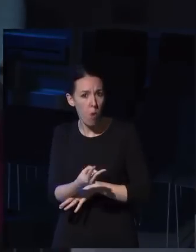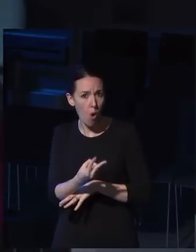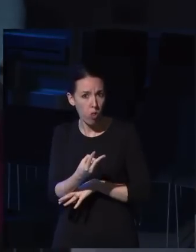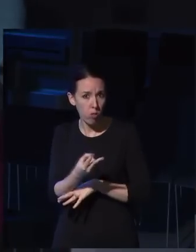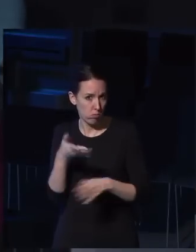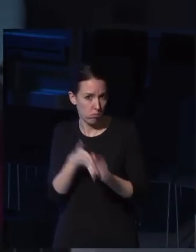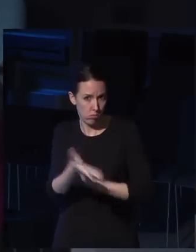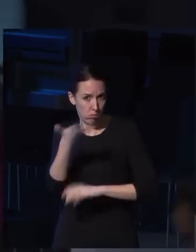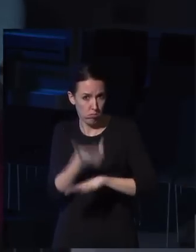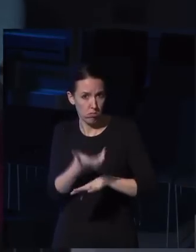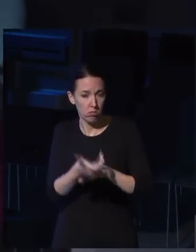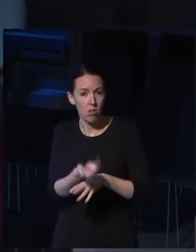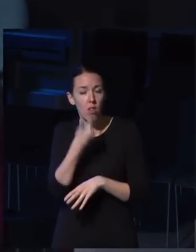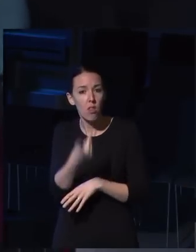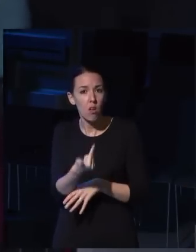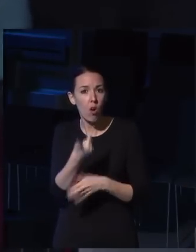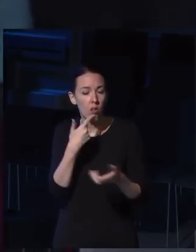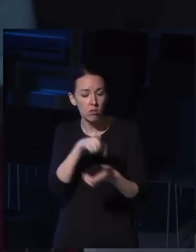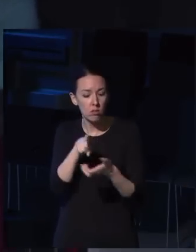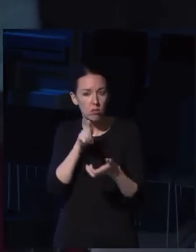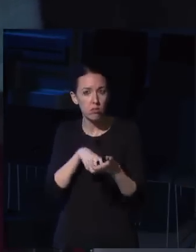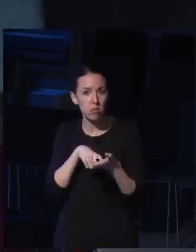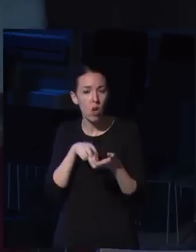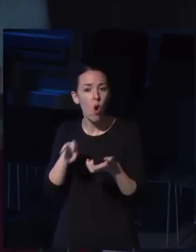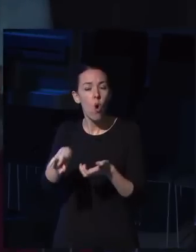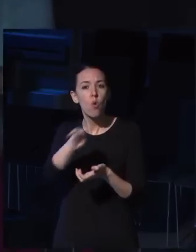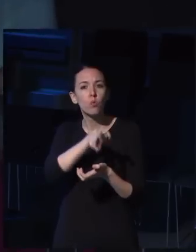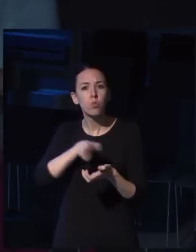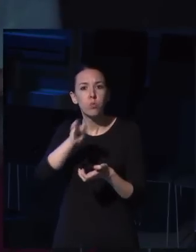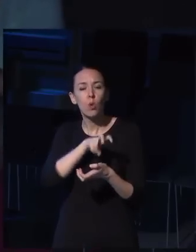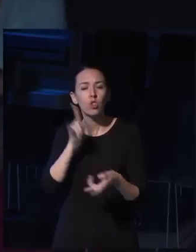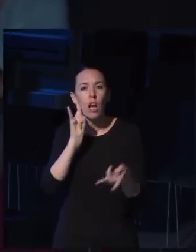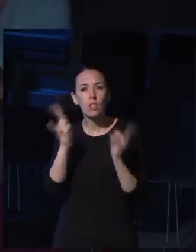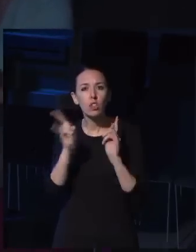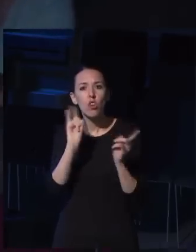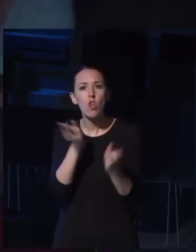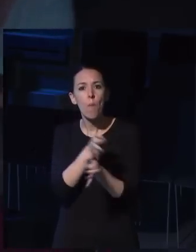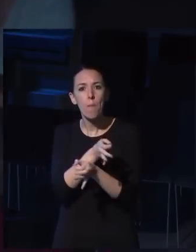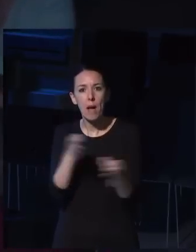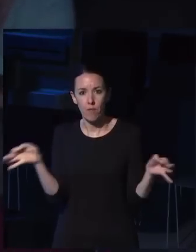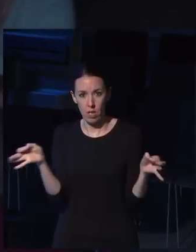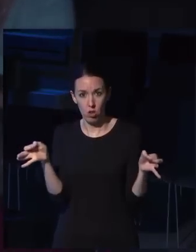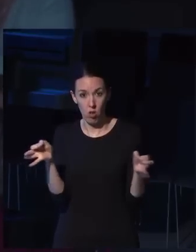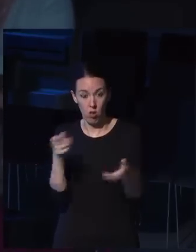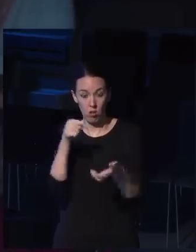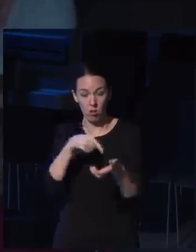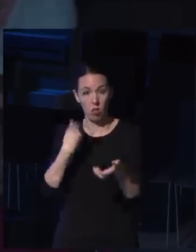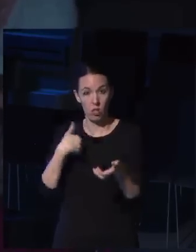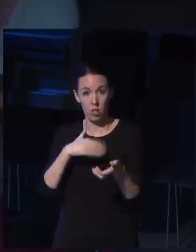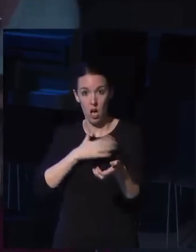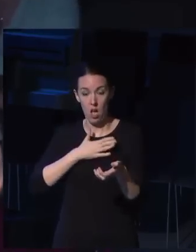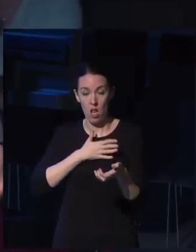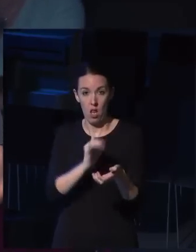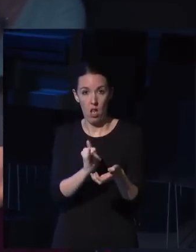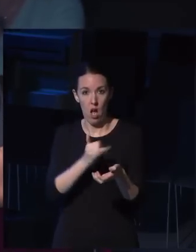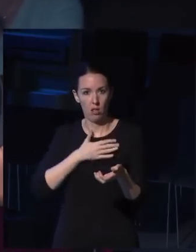grabador y digo, en busca del sonido perfecto. Y aquí ya tengo yo mi